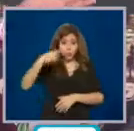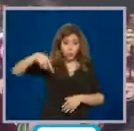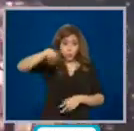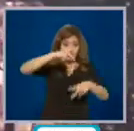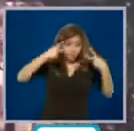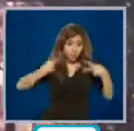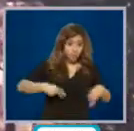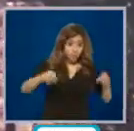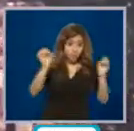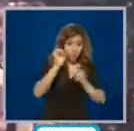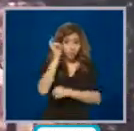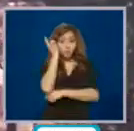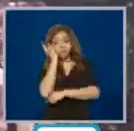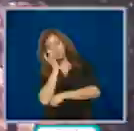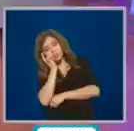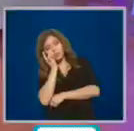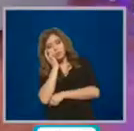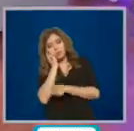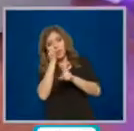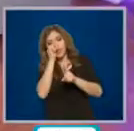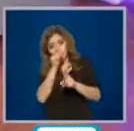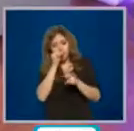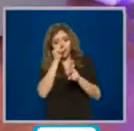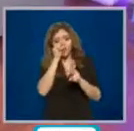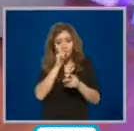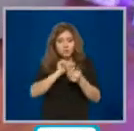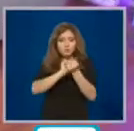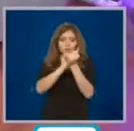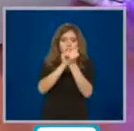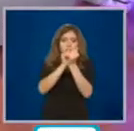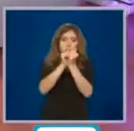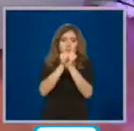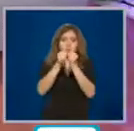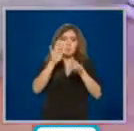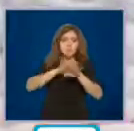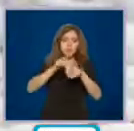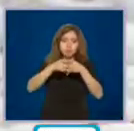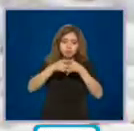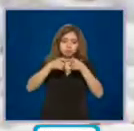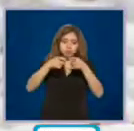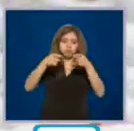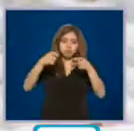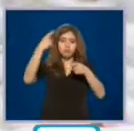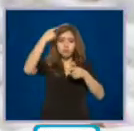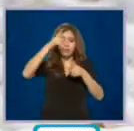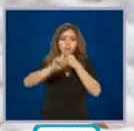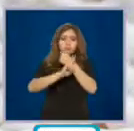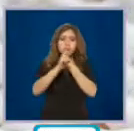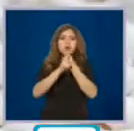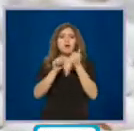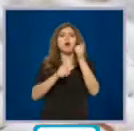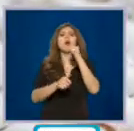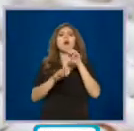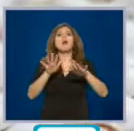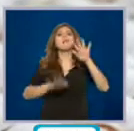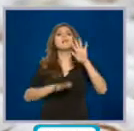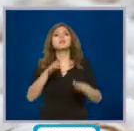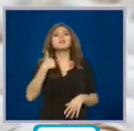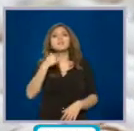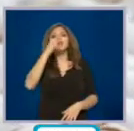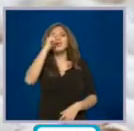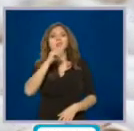suficiente, se acumulan fallas, se hacen unos grandes boquetes, puede haber realmente, se pueden derrumbar